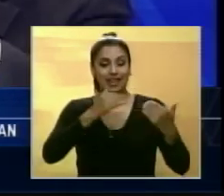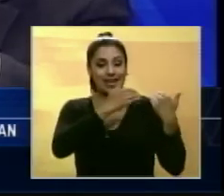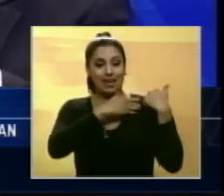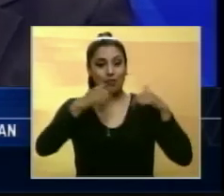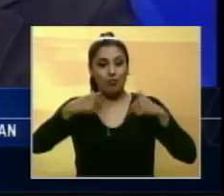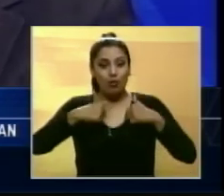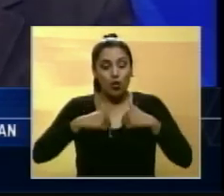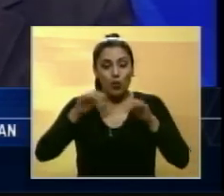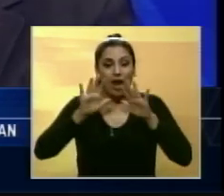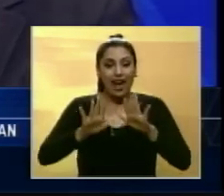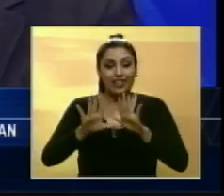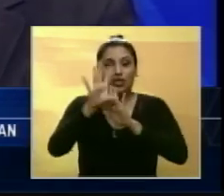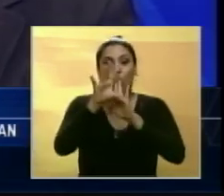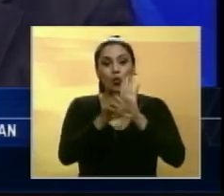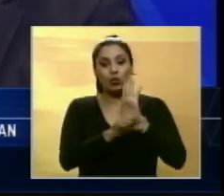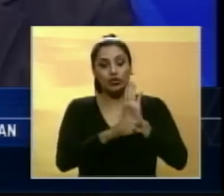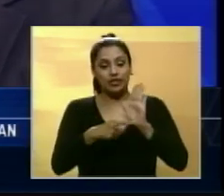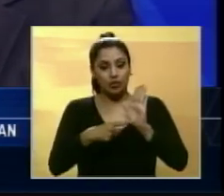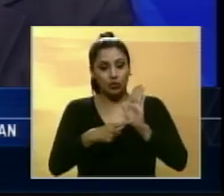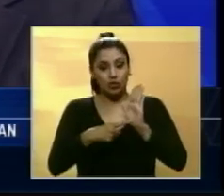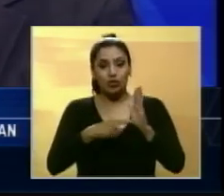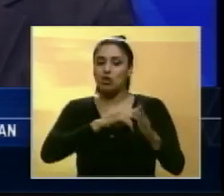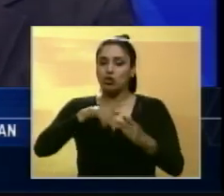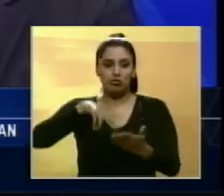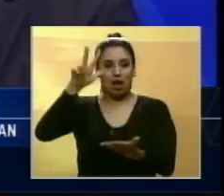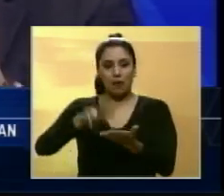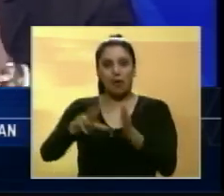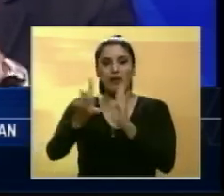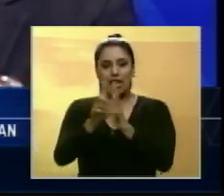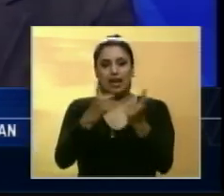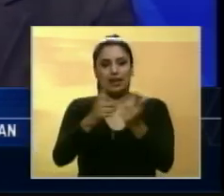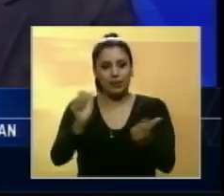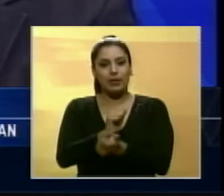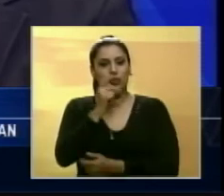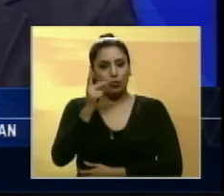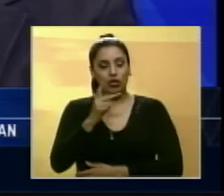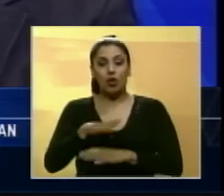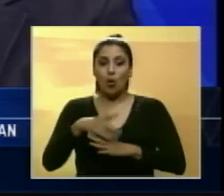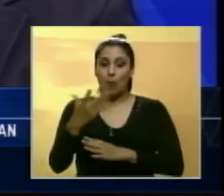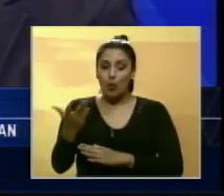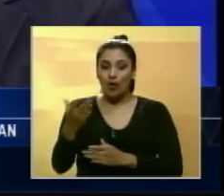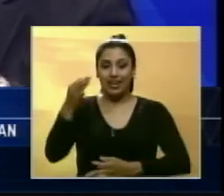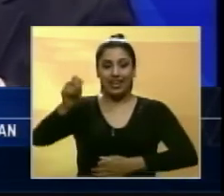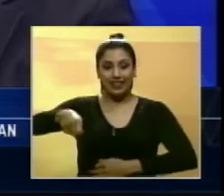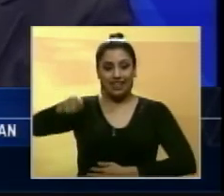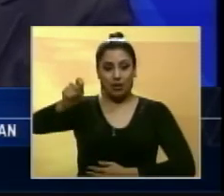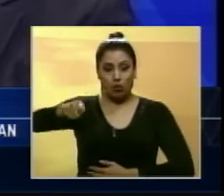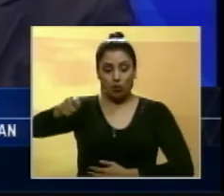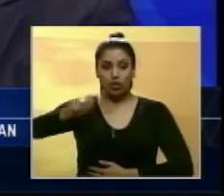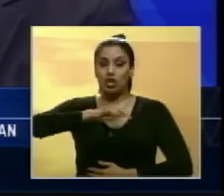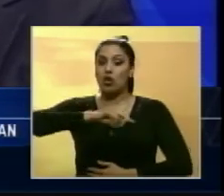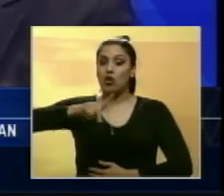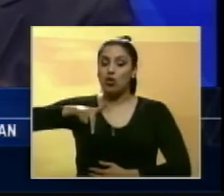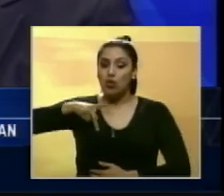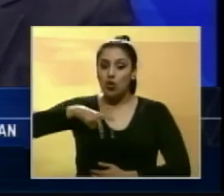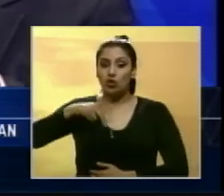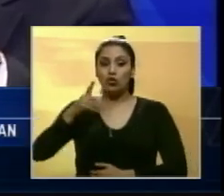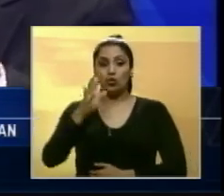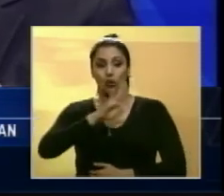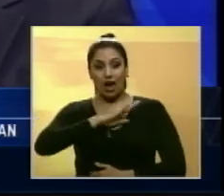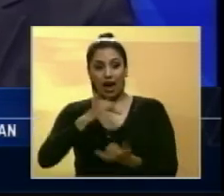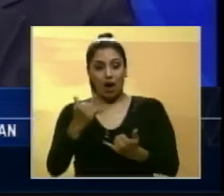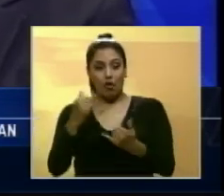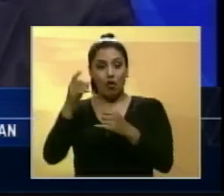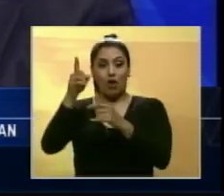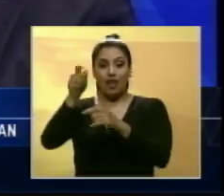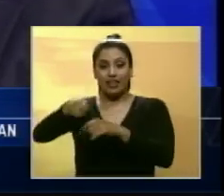del protocolo constitucional, decretaremos la ley. Porque el tribunal sustenta la pirámide de